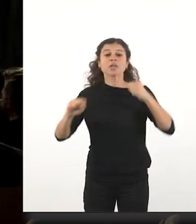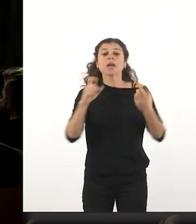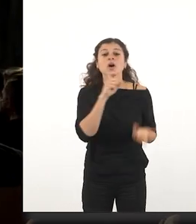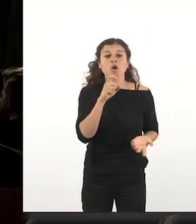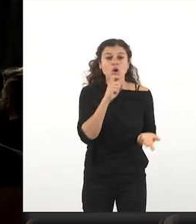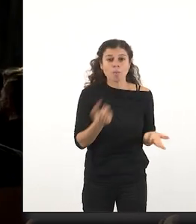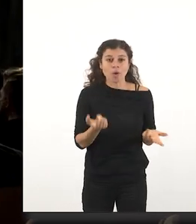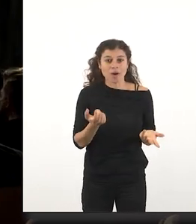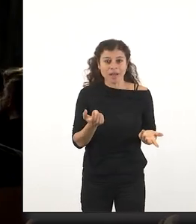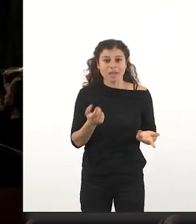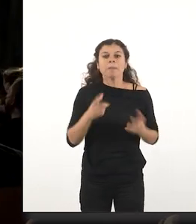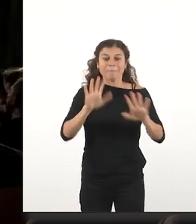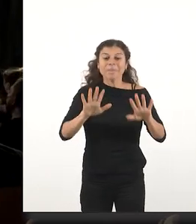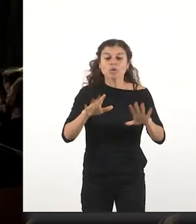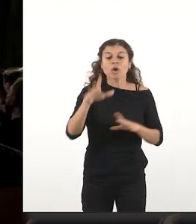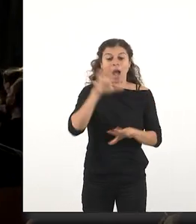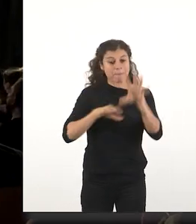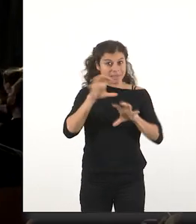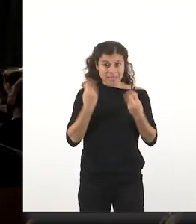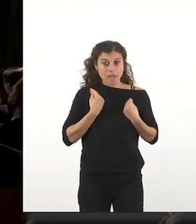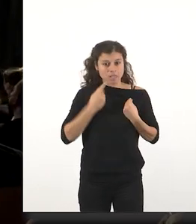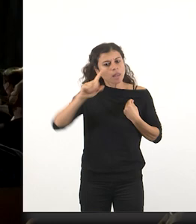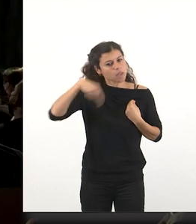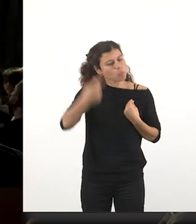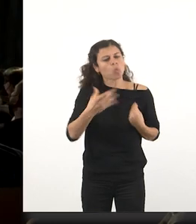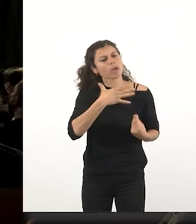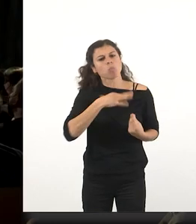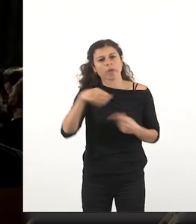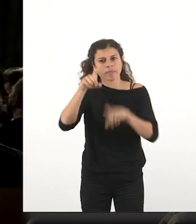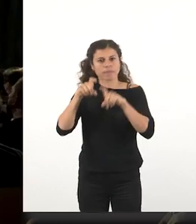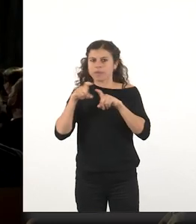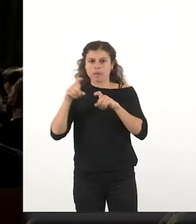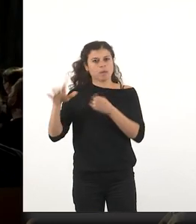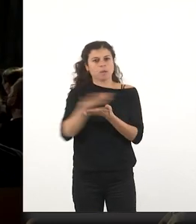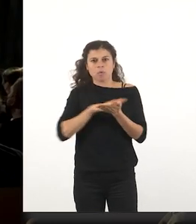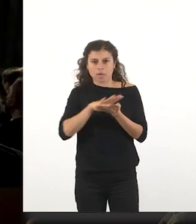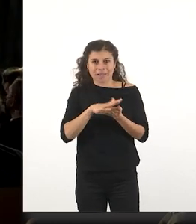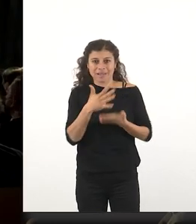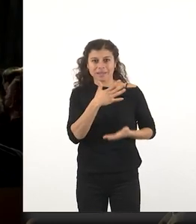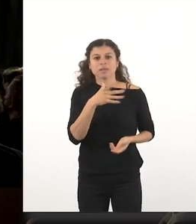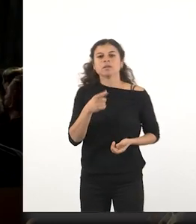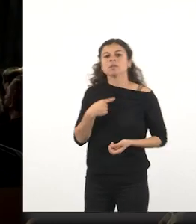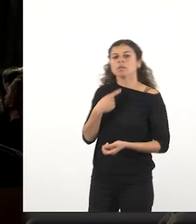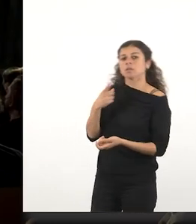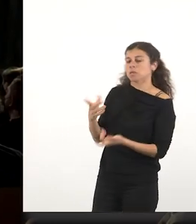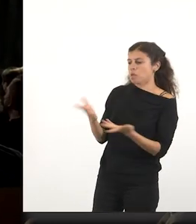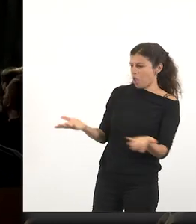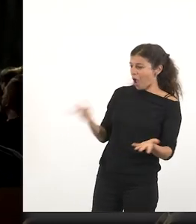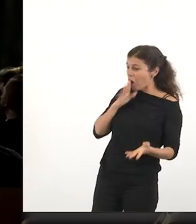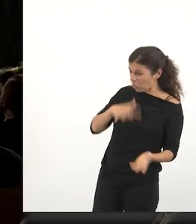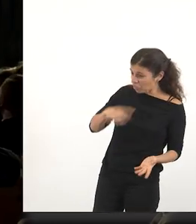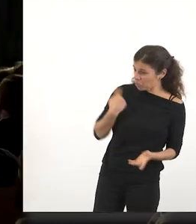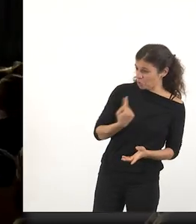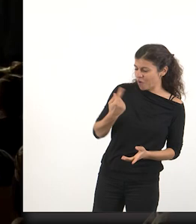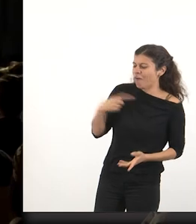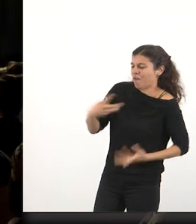ustedes qué bien, todo lo que aprendemos en la vida lo podemos desaprender. Casi nada es biológico. Que dónde voy tan solo, donde tú me lleves,